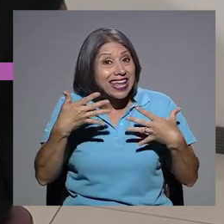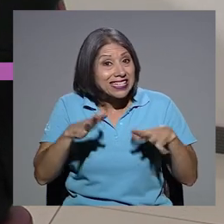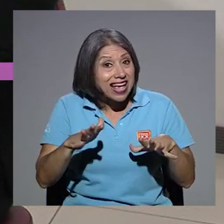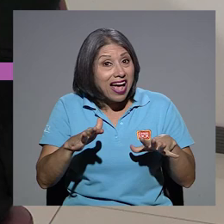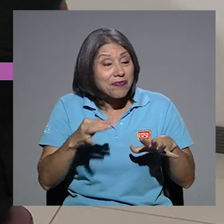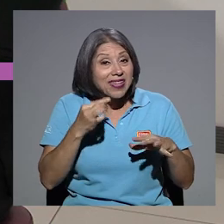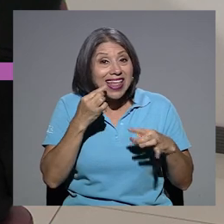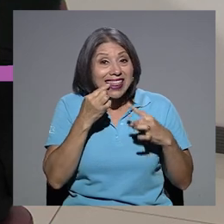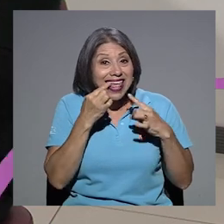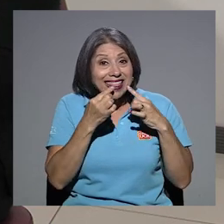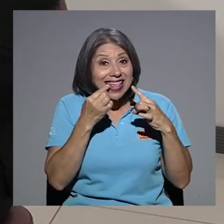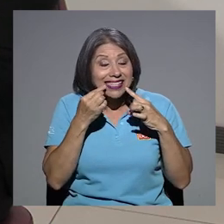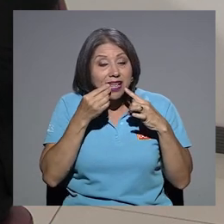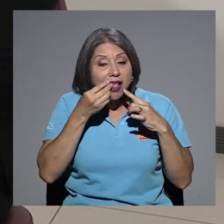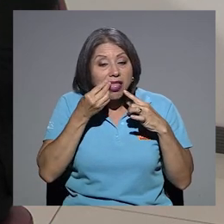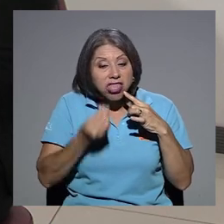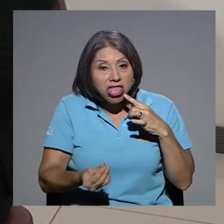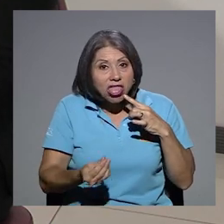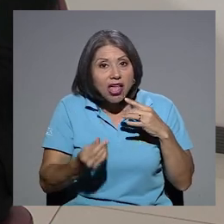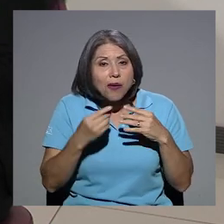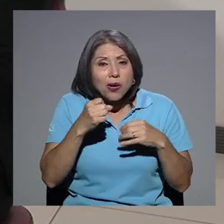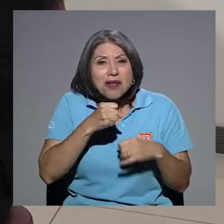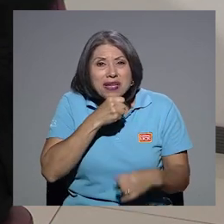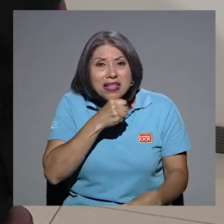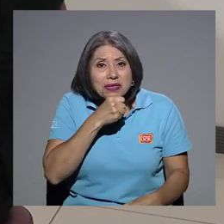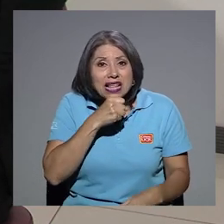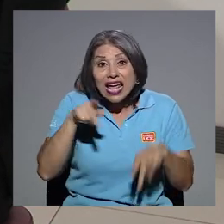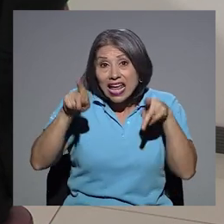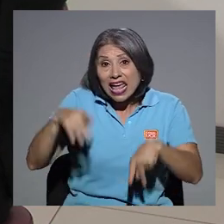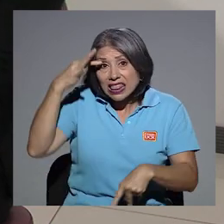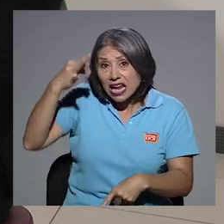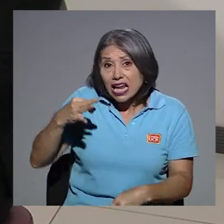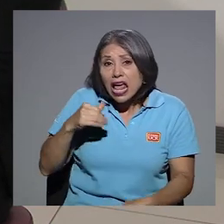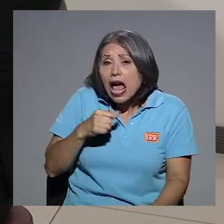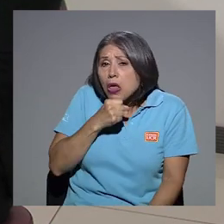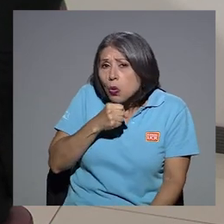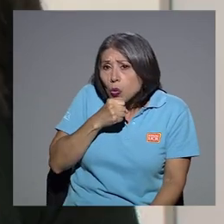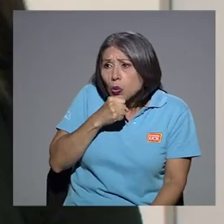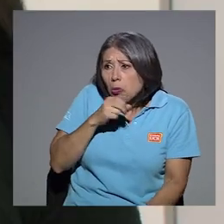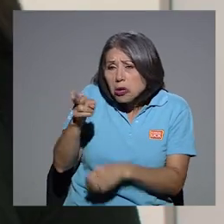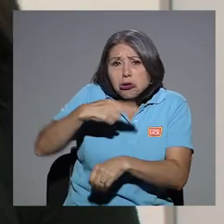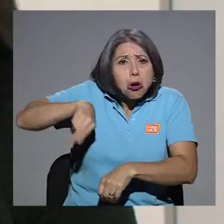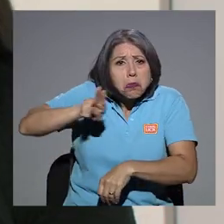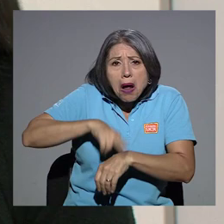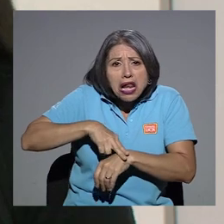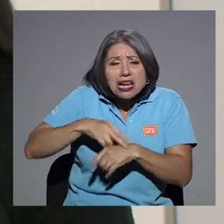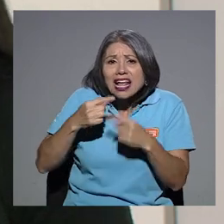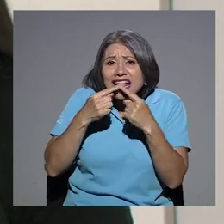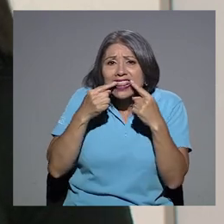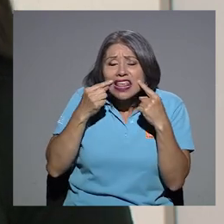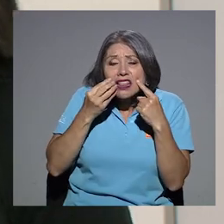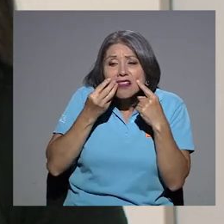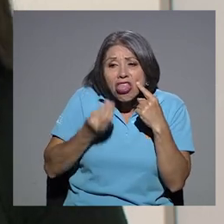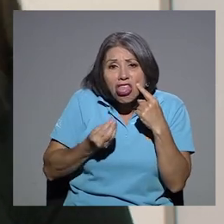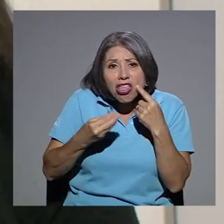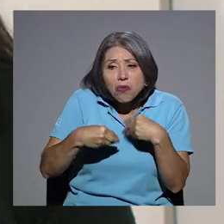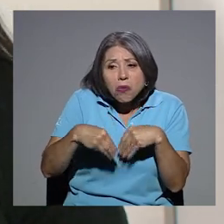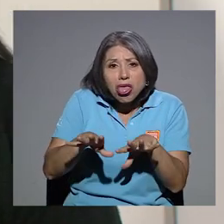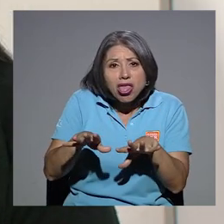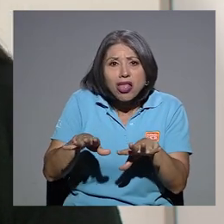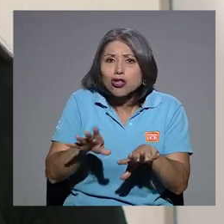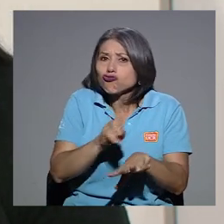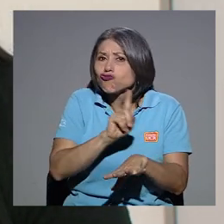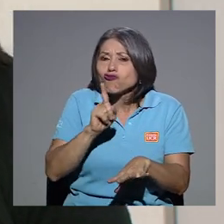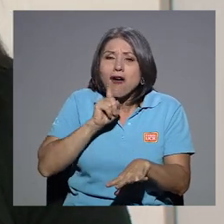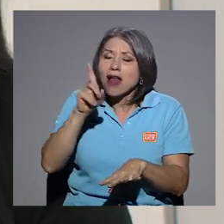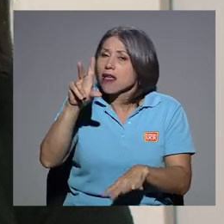el envejecimiento. La gente cree que al adulto mayor es normal que se le caigan los dientes, que es parte del proceso de envejecimiento normal, y en realidad